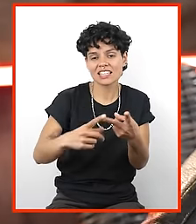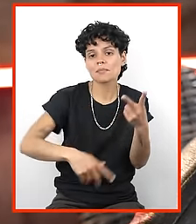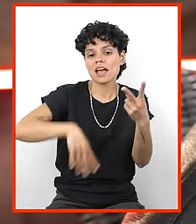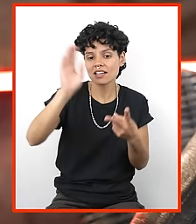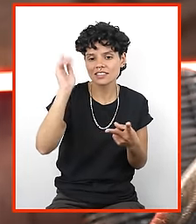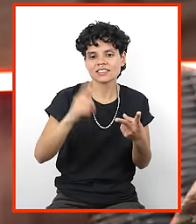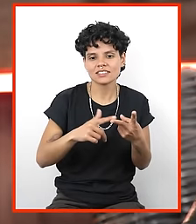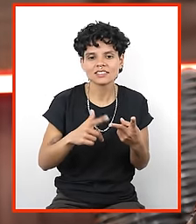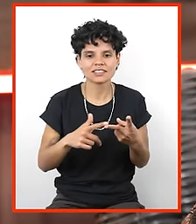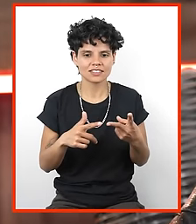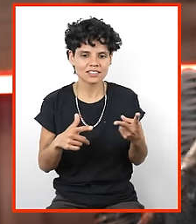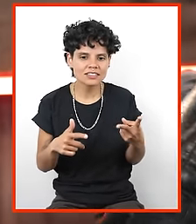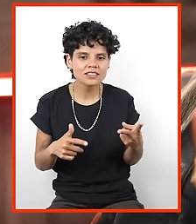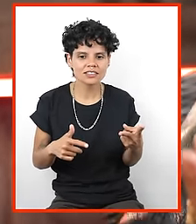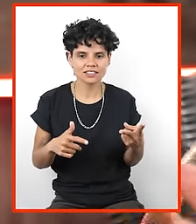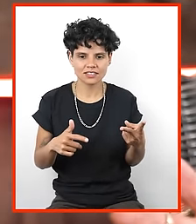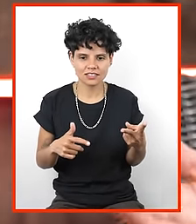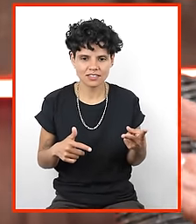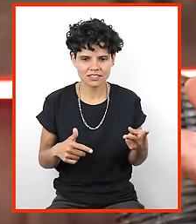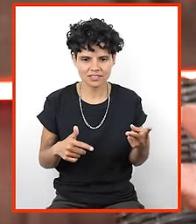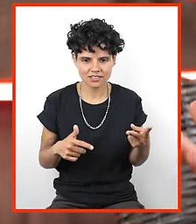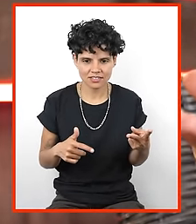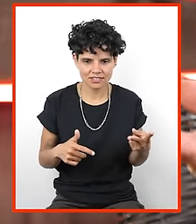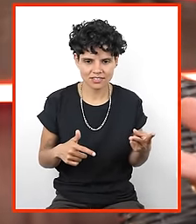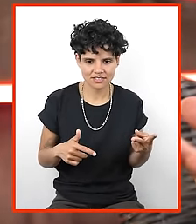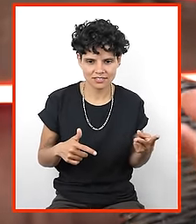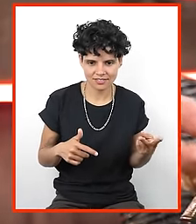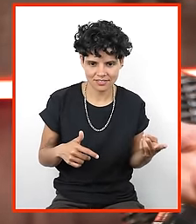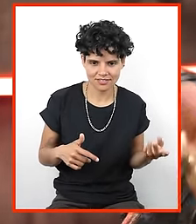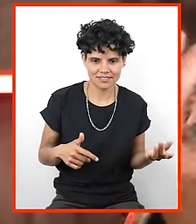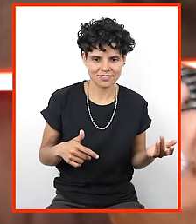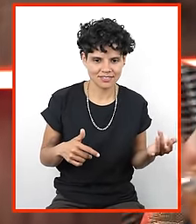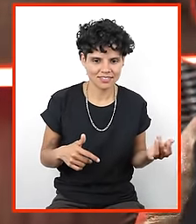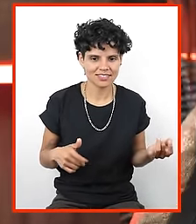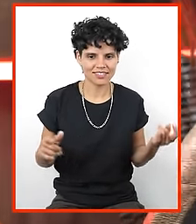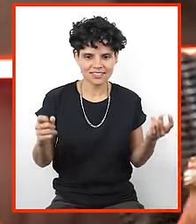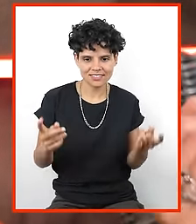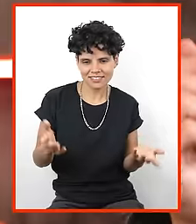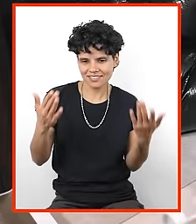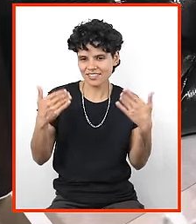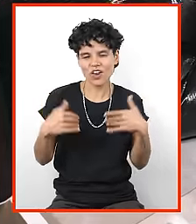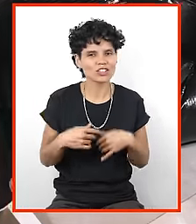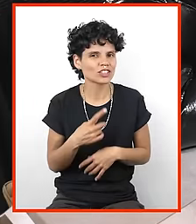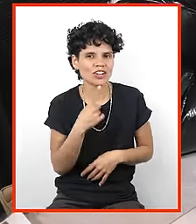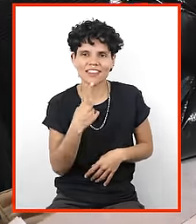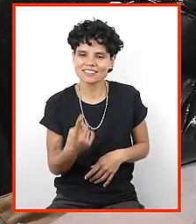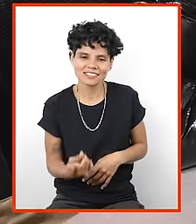Sí.